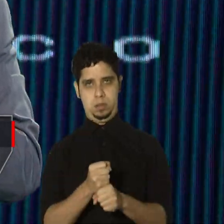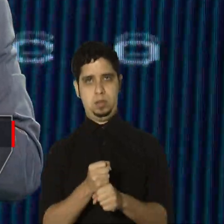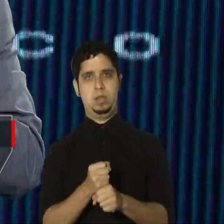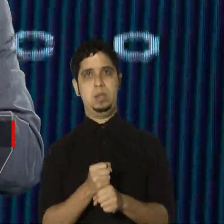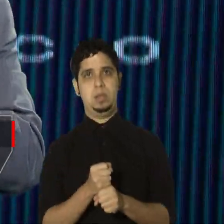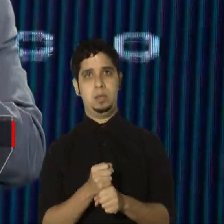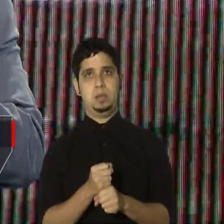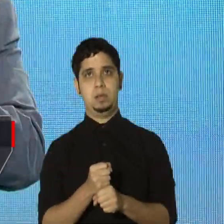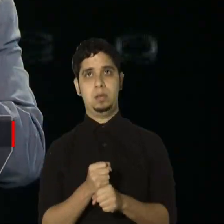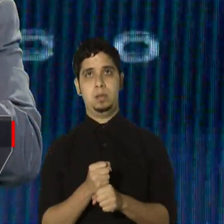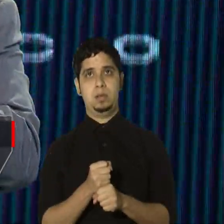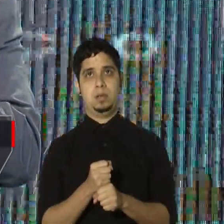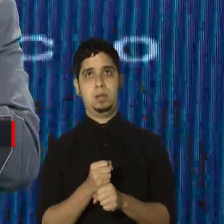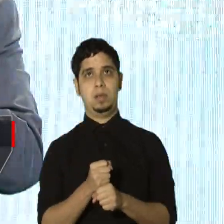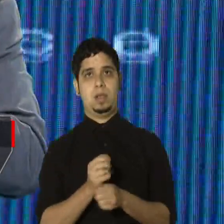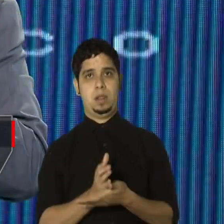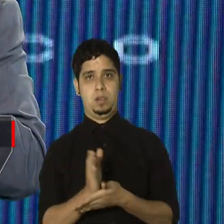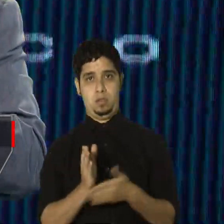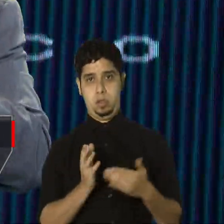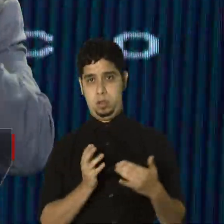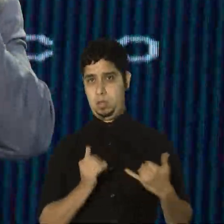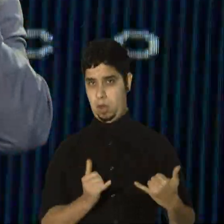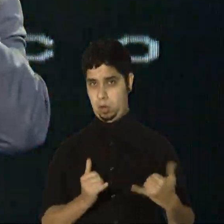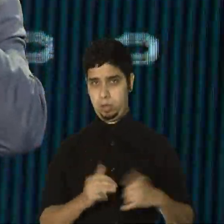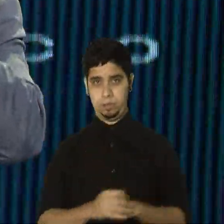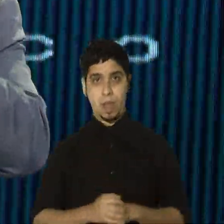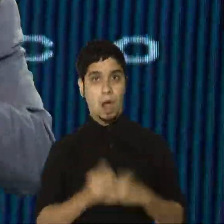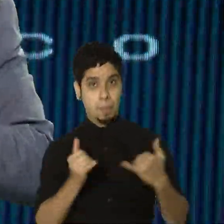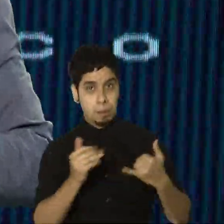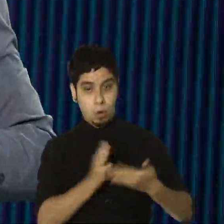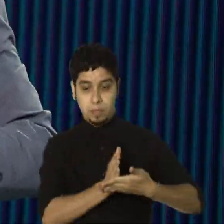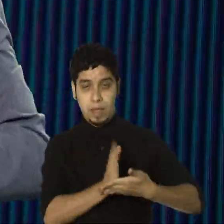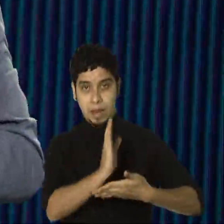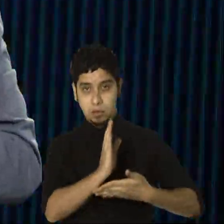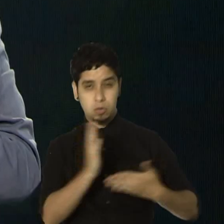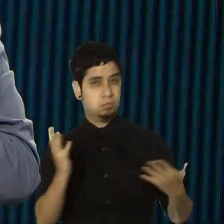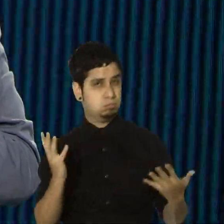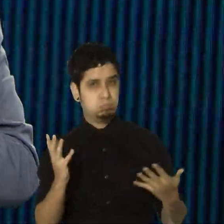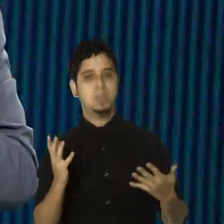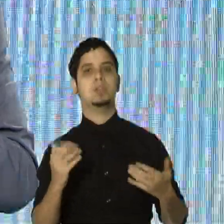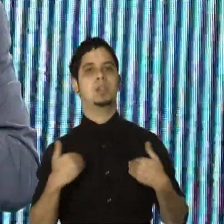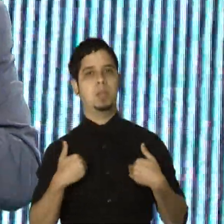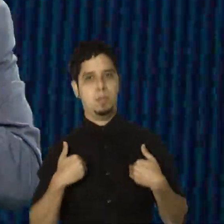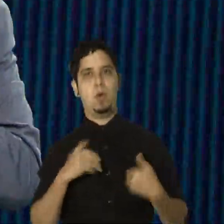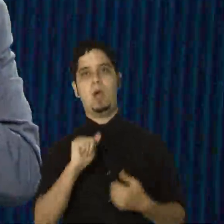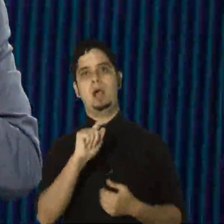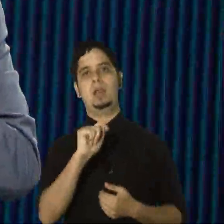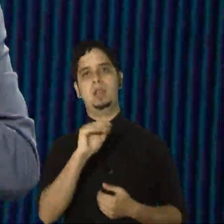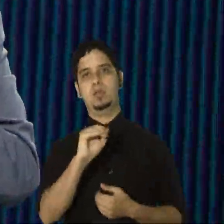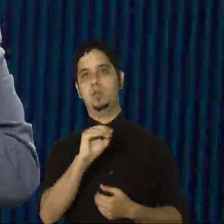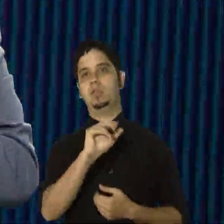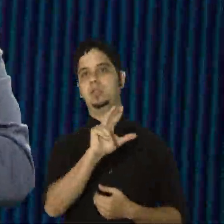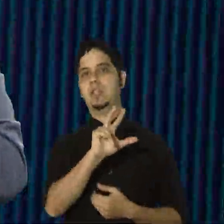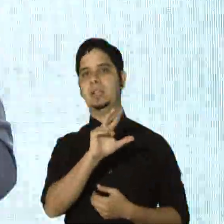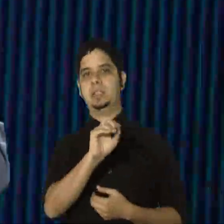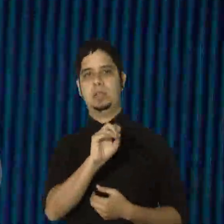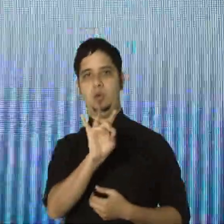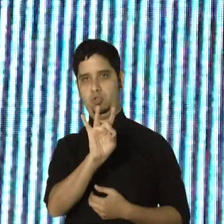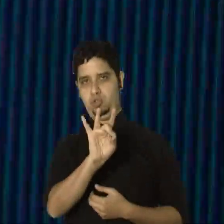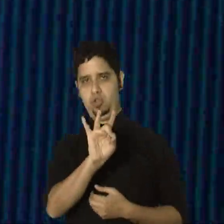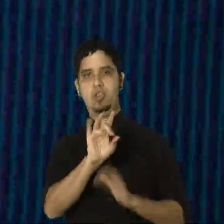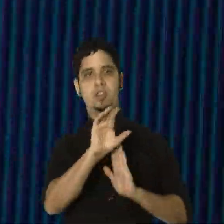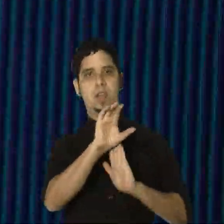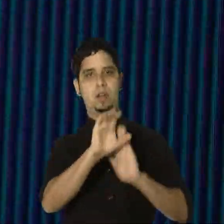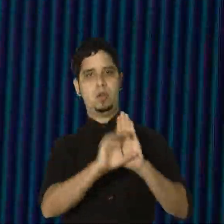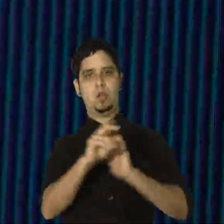el estado de derecho vigente. En el estado de derecho vigente tenemos el artículo 308 del Código Penal que